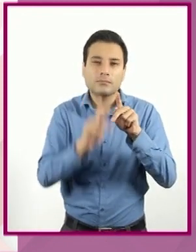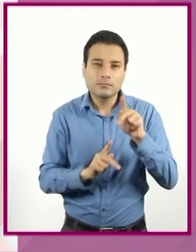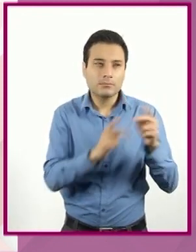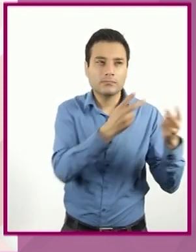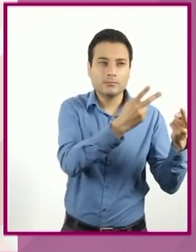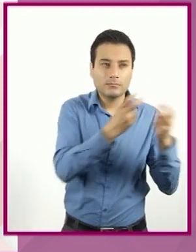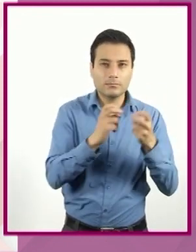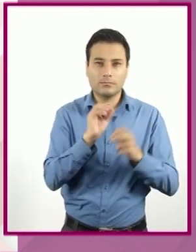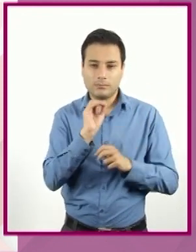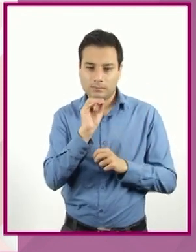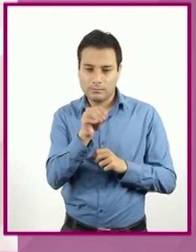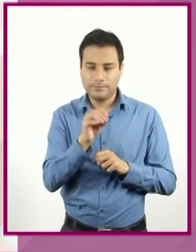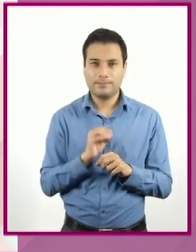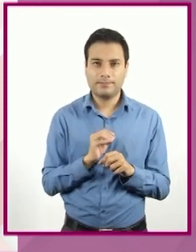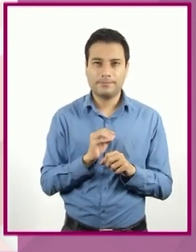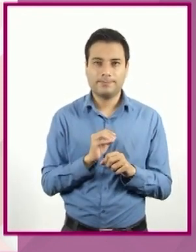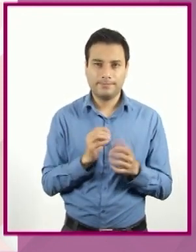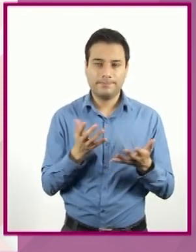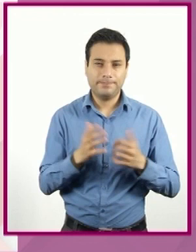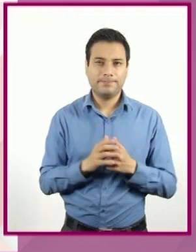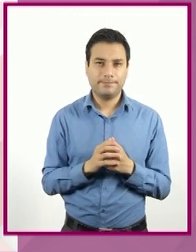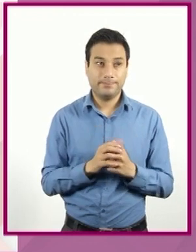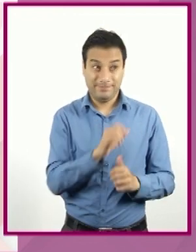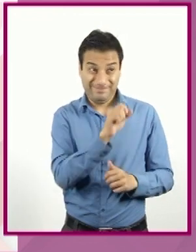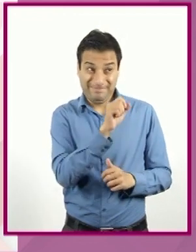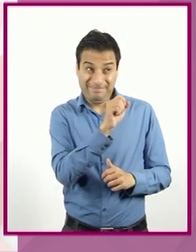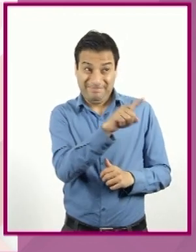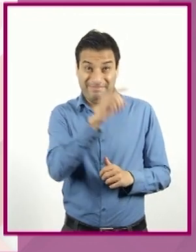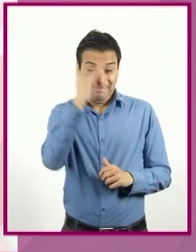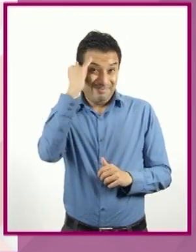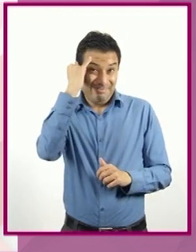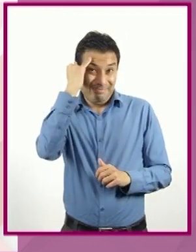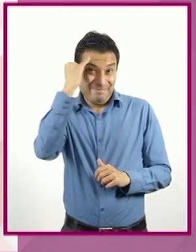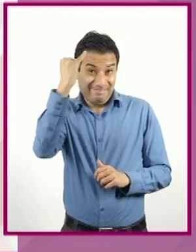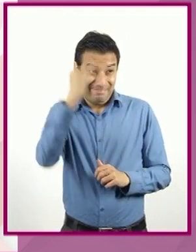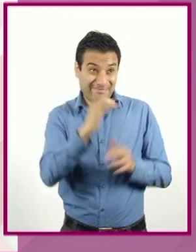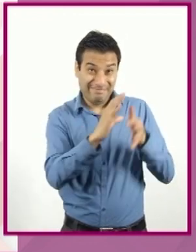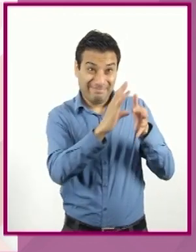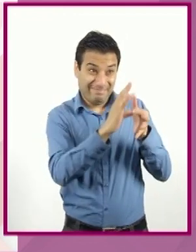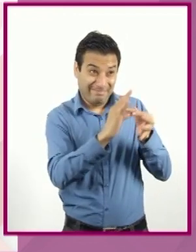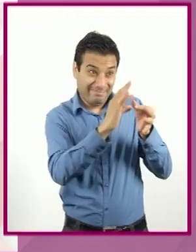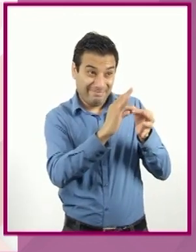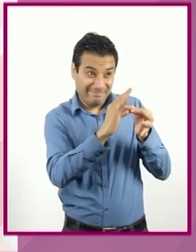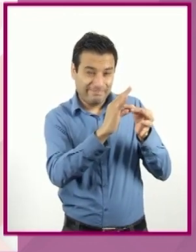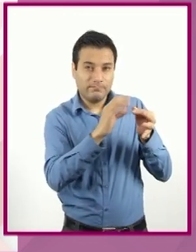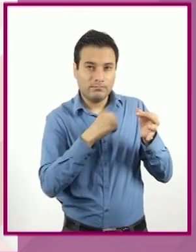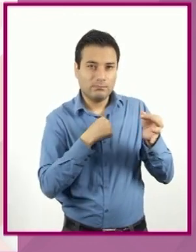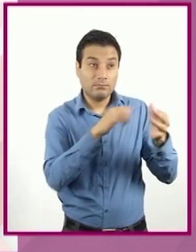texto, pero usando palabras propias. Al final, observen que se indica la fuente.